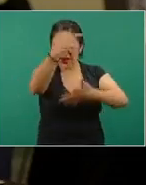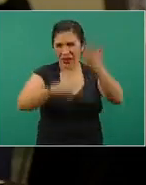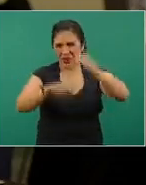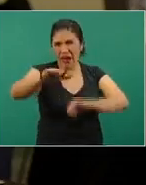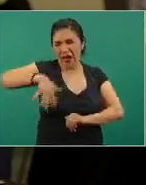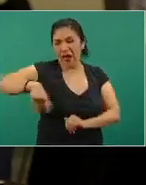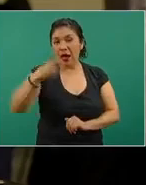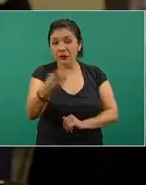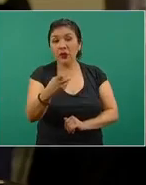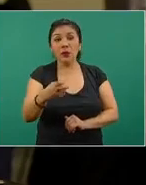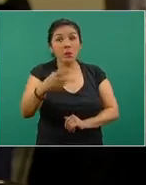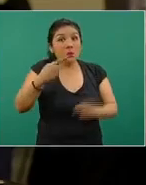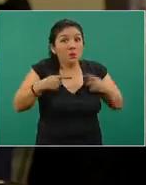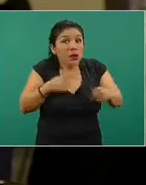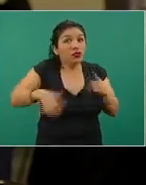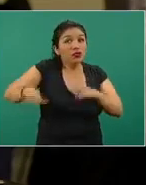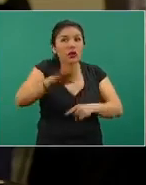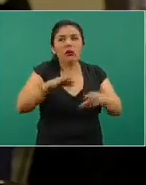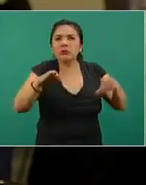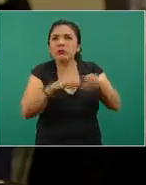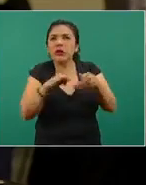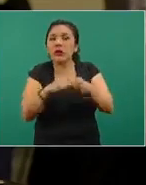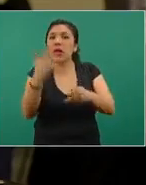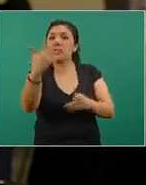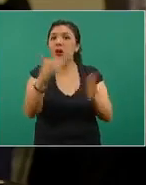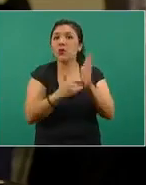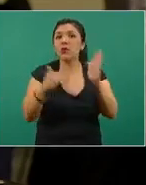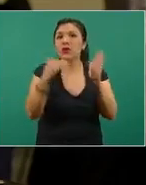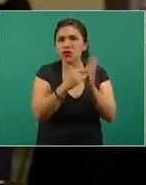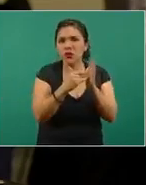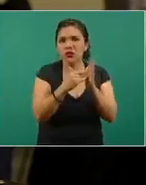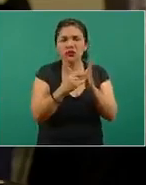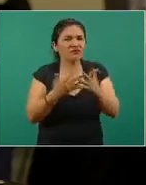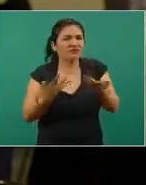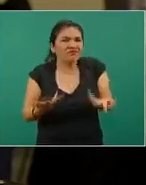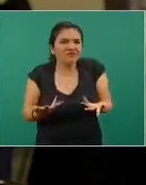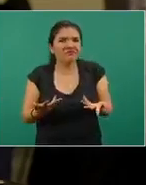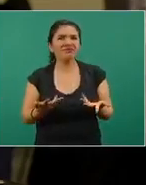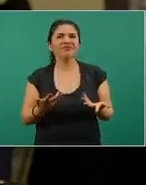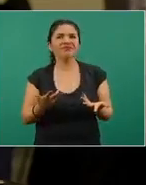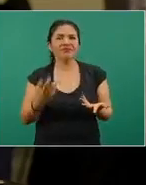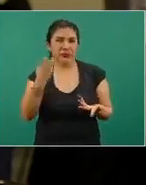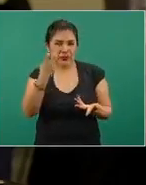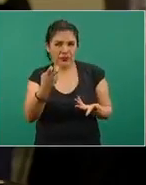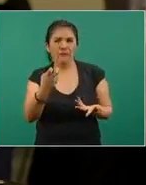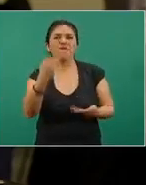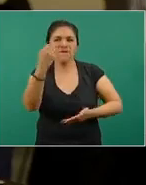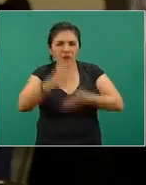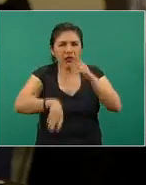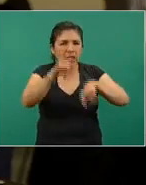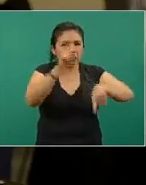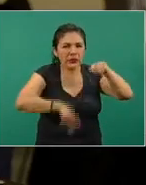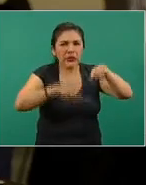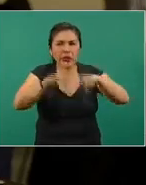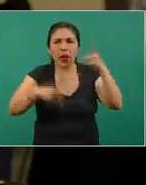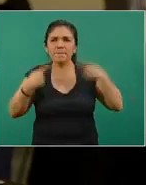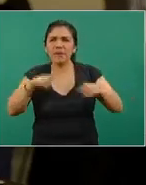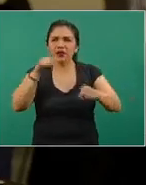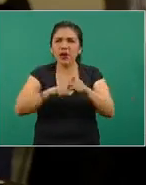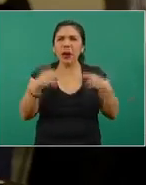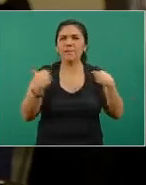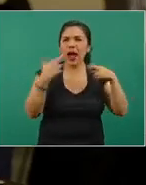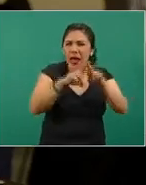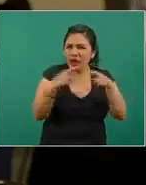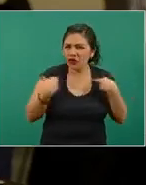y la población corresponde aproximadamente a esas 5 millones. Entonces, si quitamos al personal médico y a los maestros,